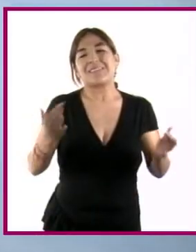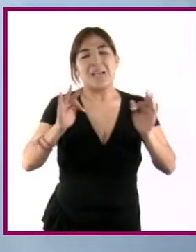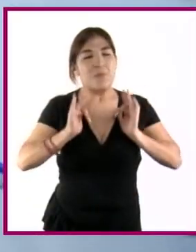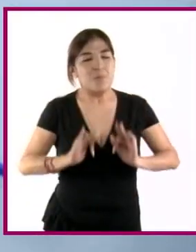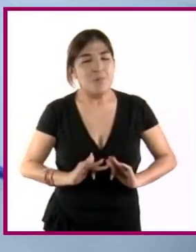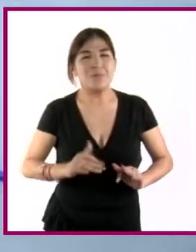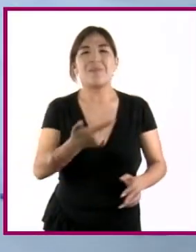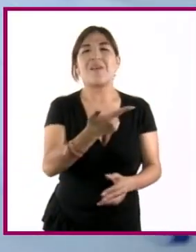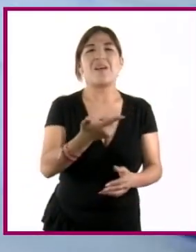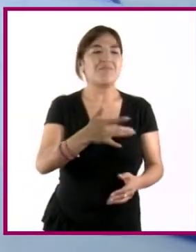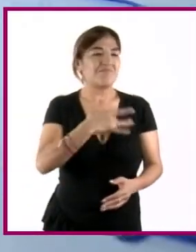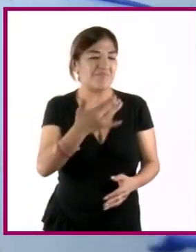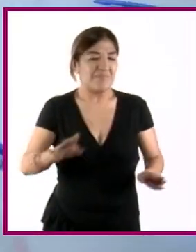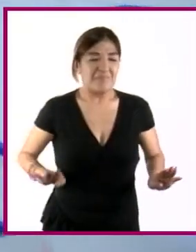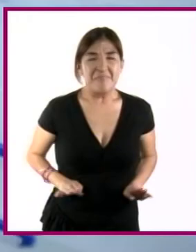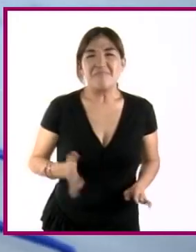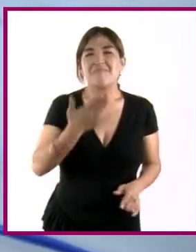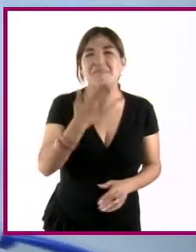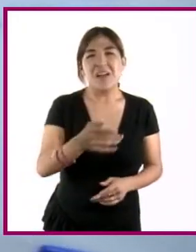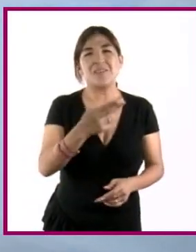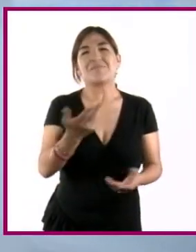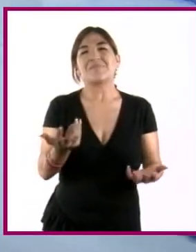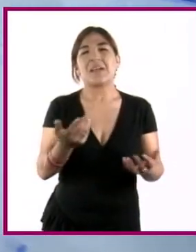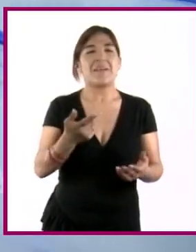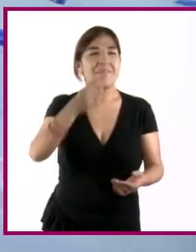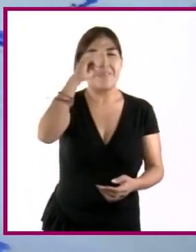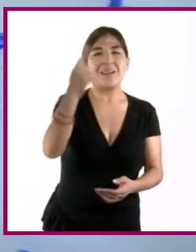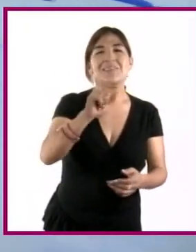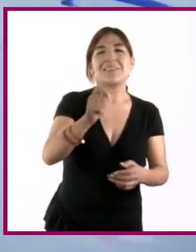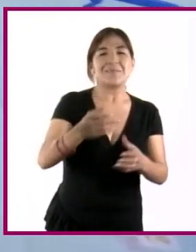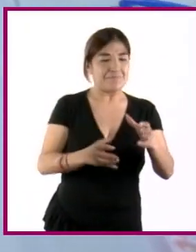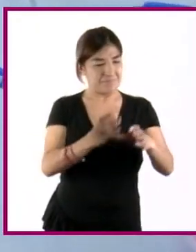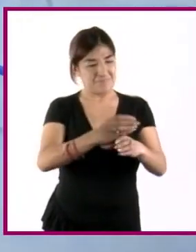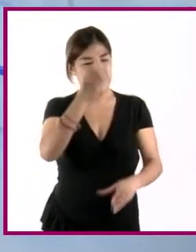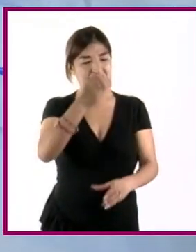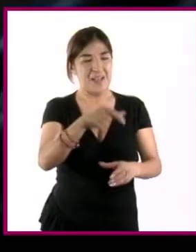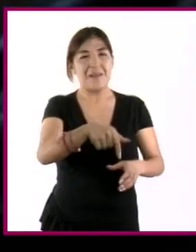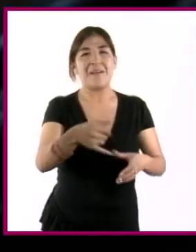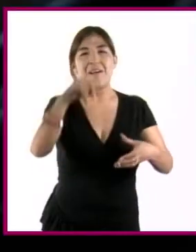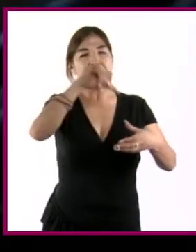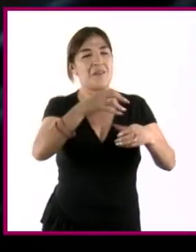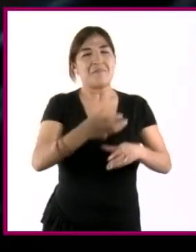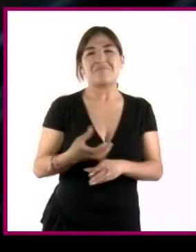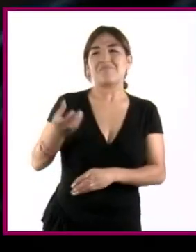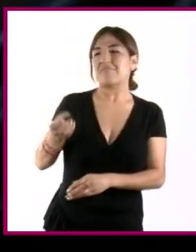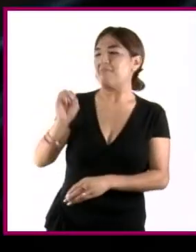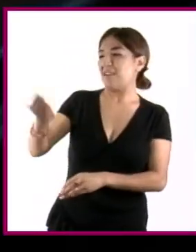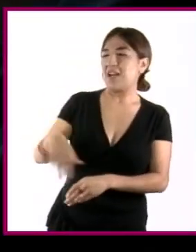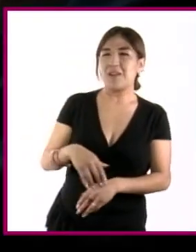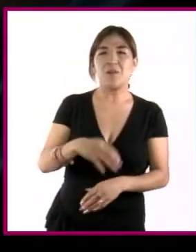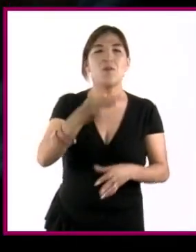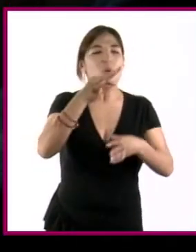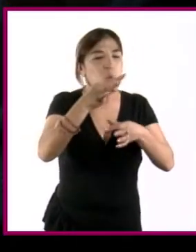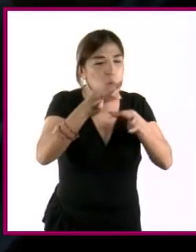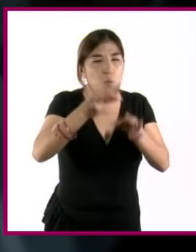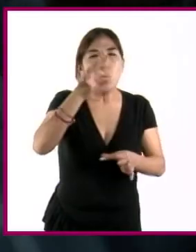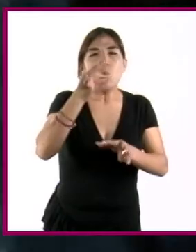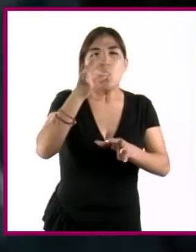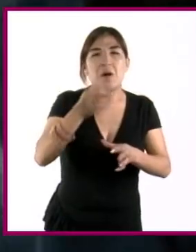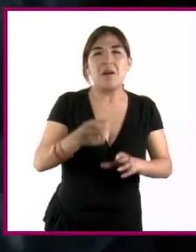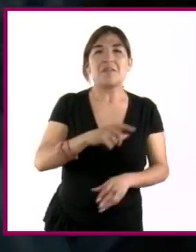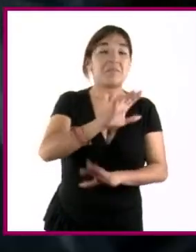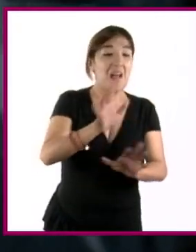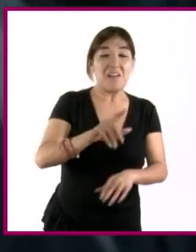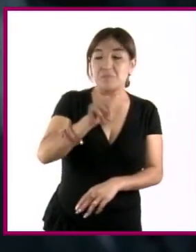Todos lo hemos vivido. Es muy fácil llevar una botella que después se desecha, un popote, y además muchos de